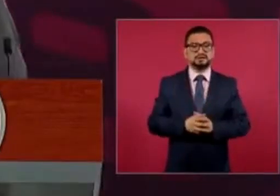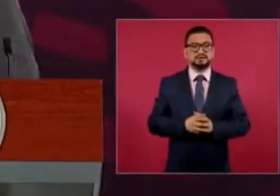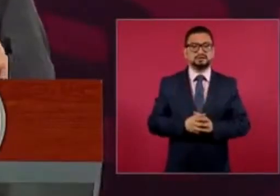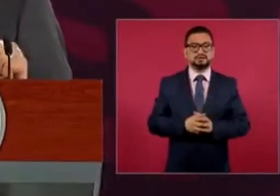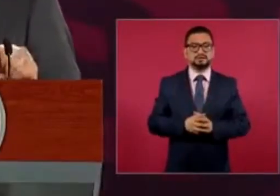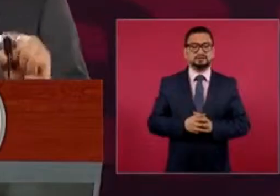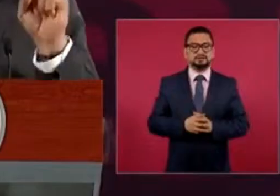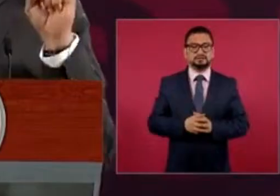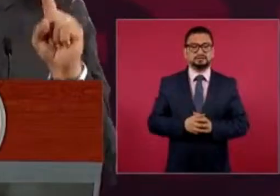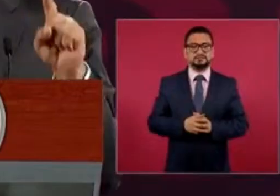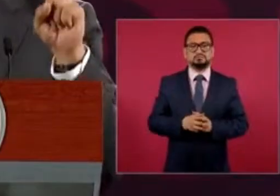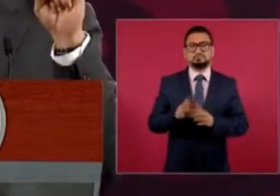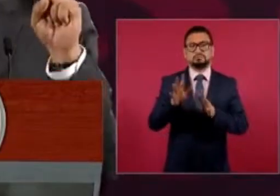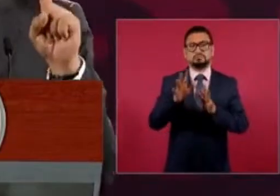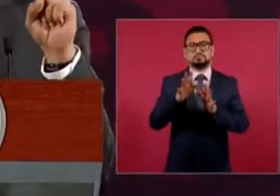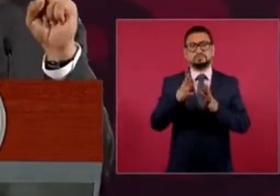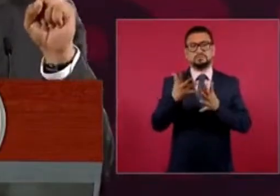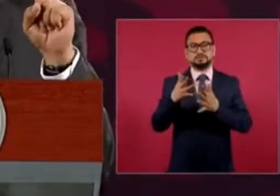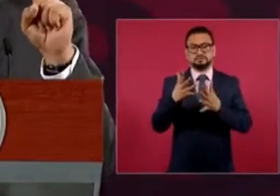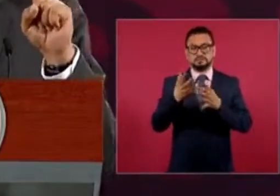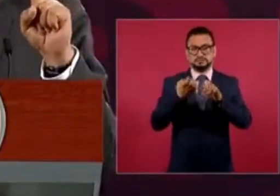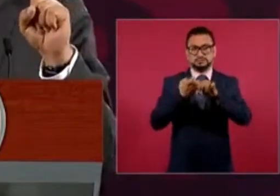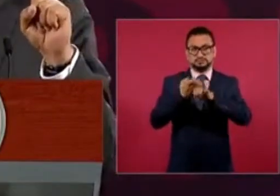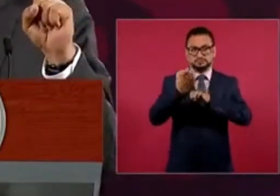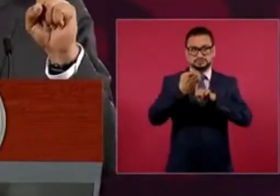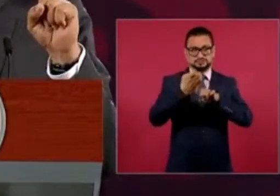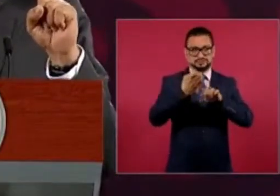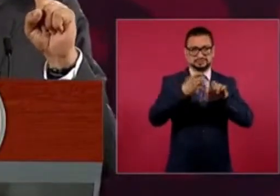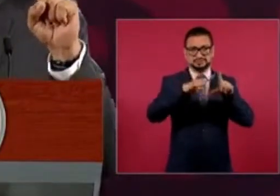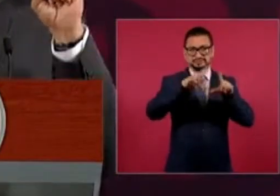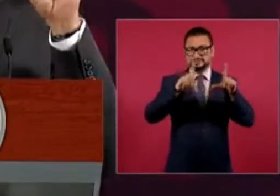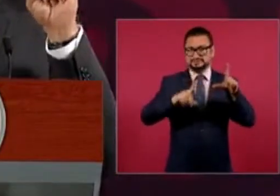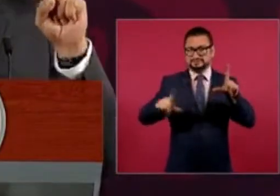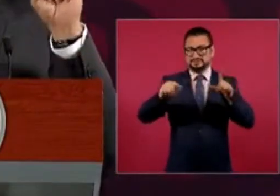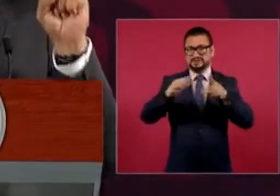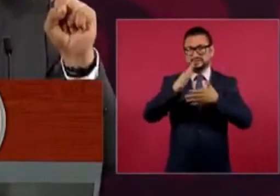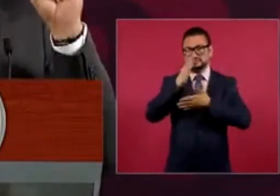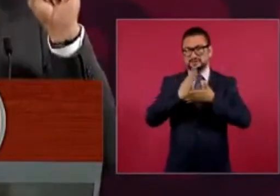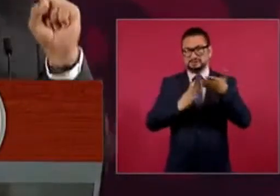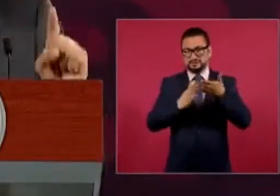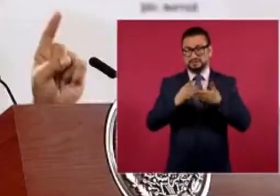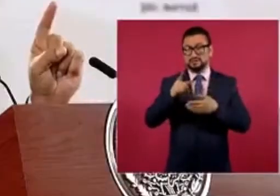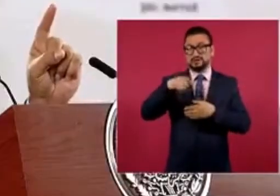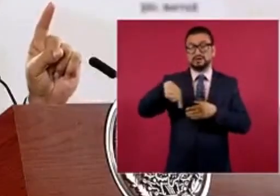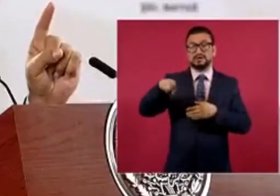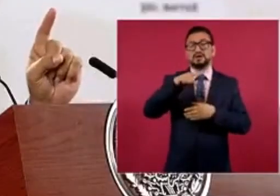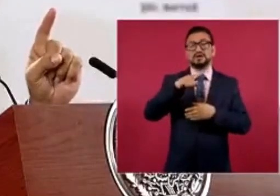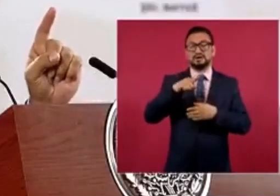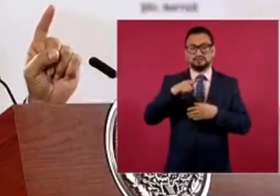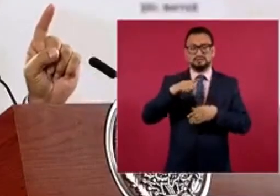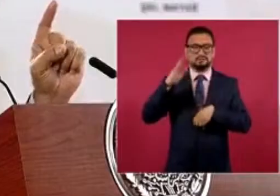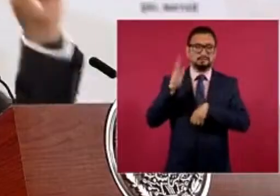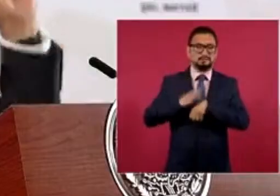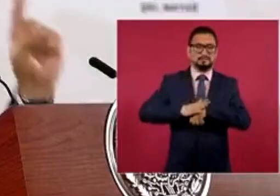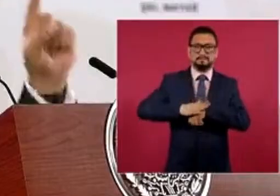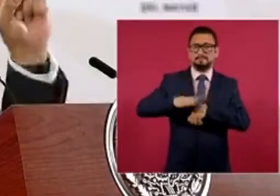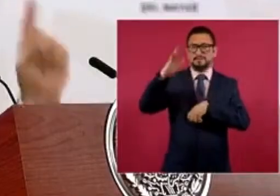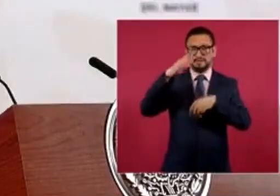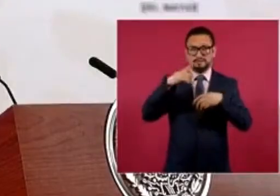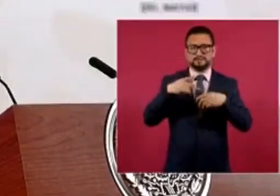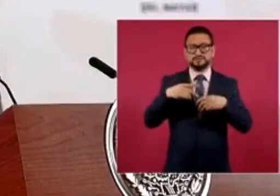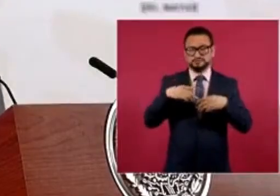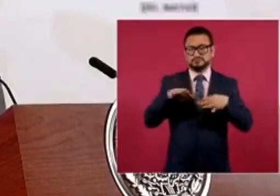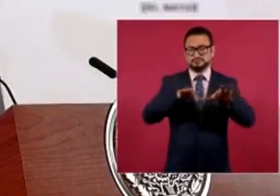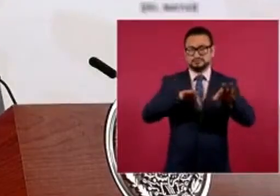como en la mitad de los estados en donde son más los elementos de la Guardia Nacional